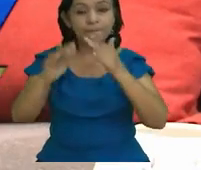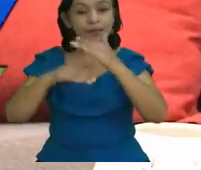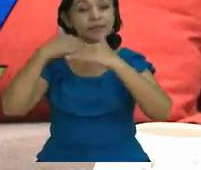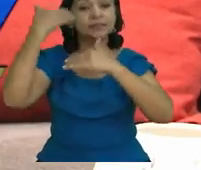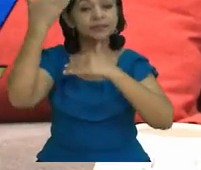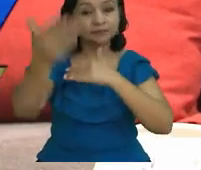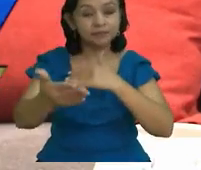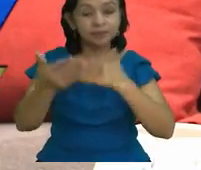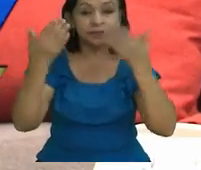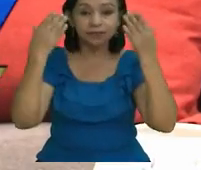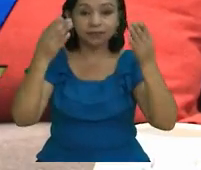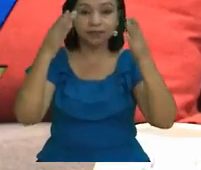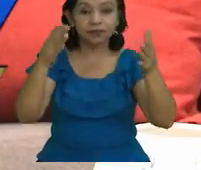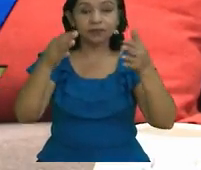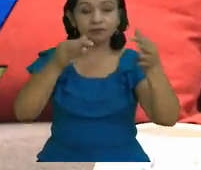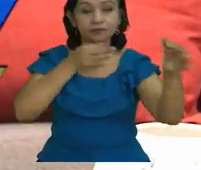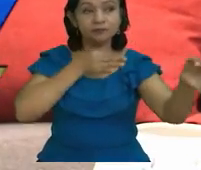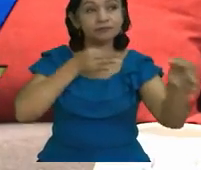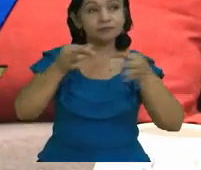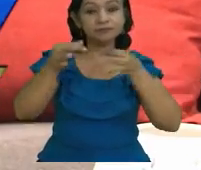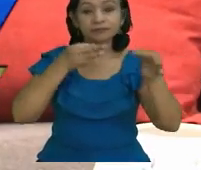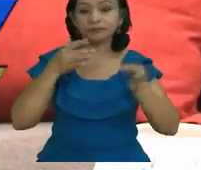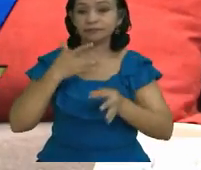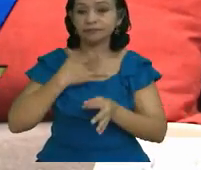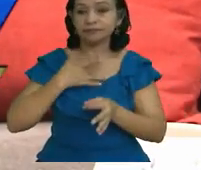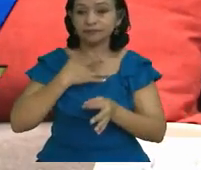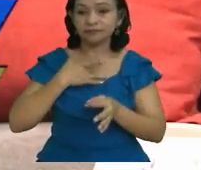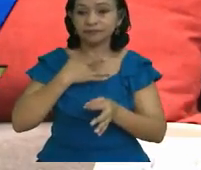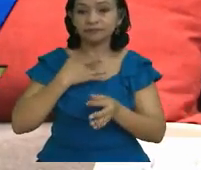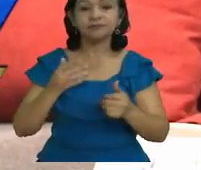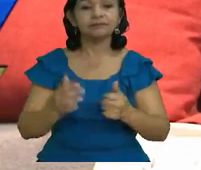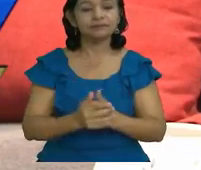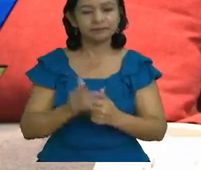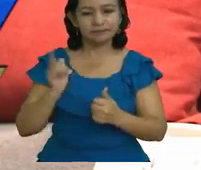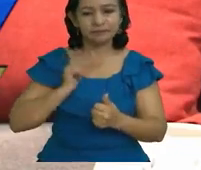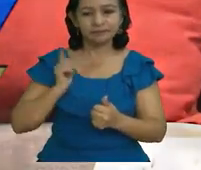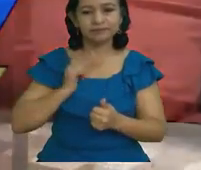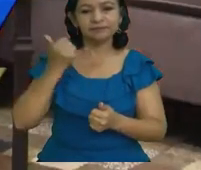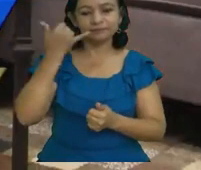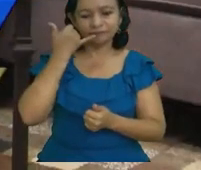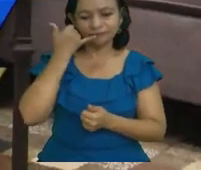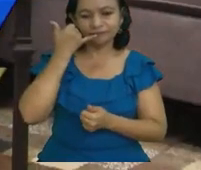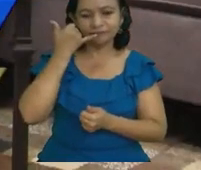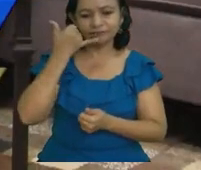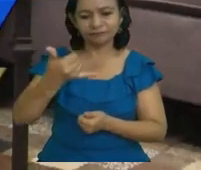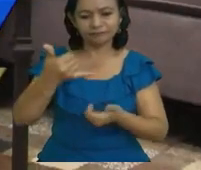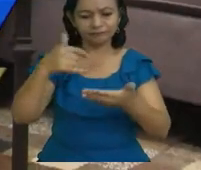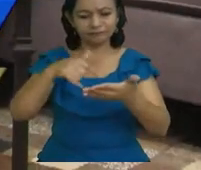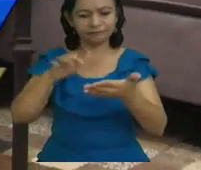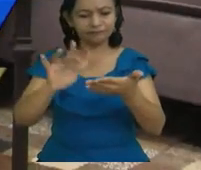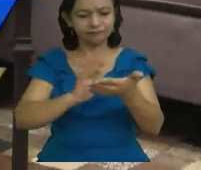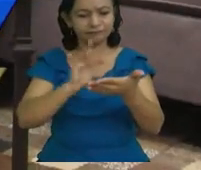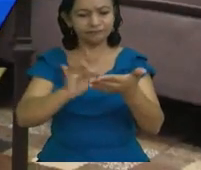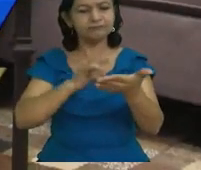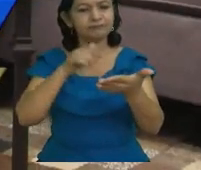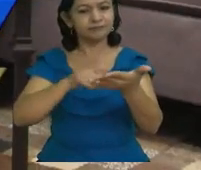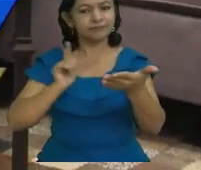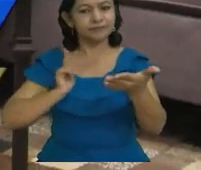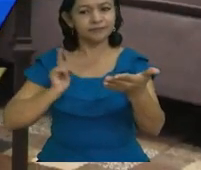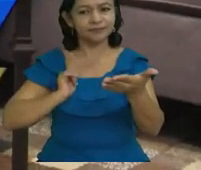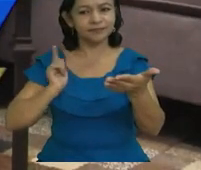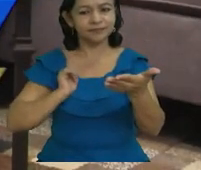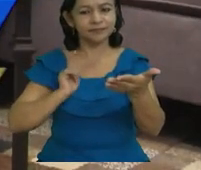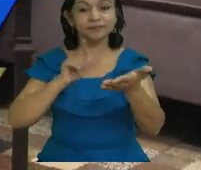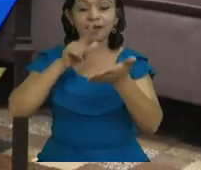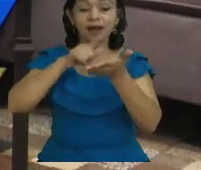sembres entonces. Todas esas pautas que el productor necesita. ¿En el teléfono? Sí, entonces, el año pasado trabajamos con la aplicación para el